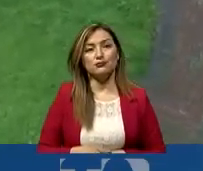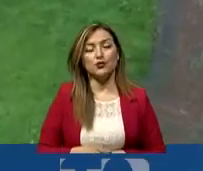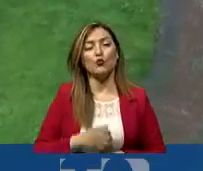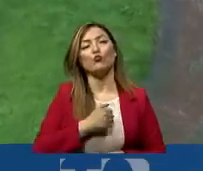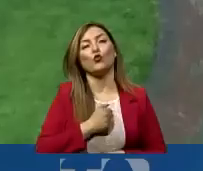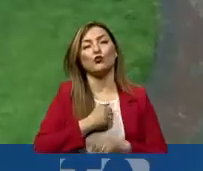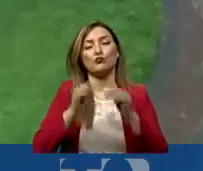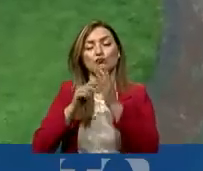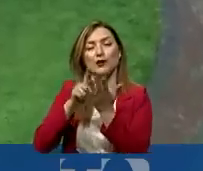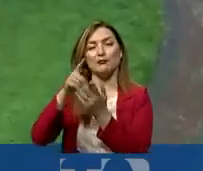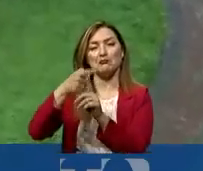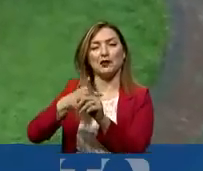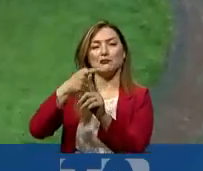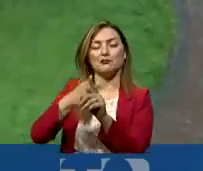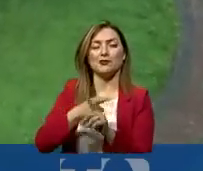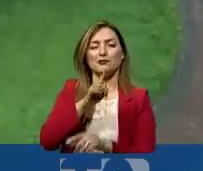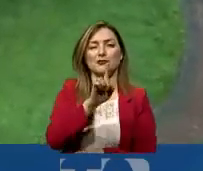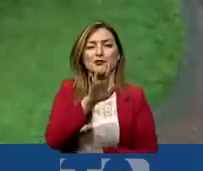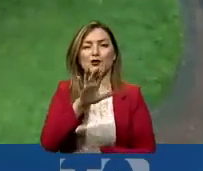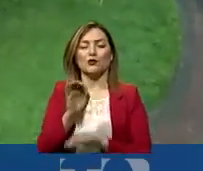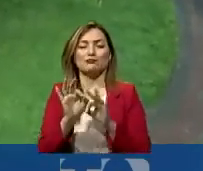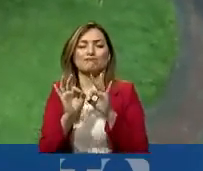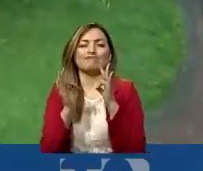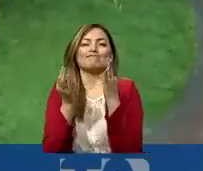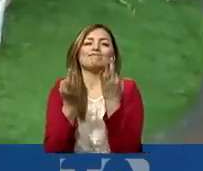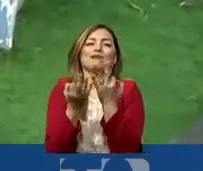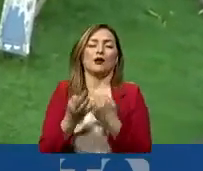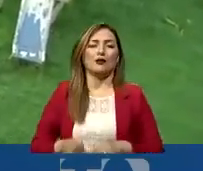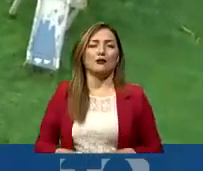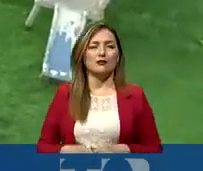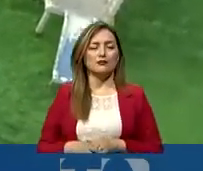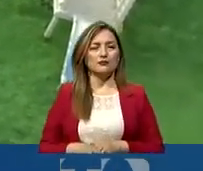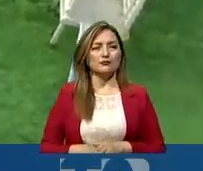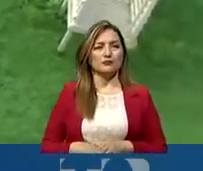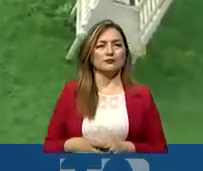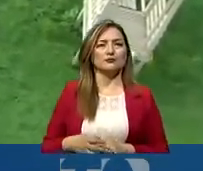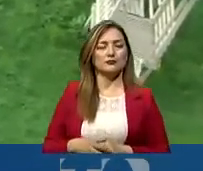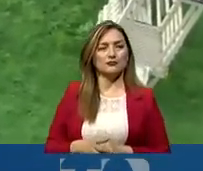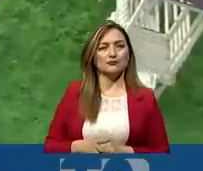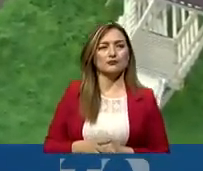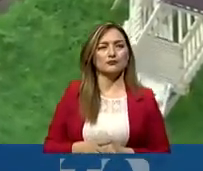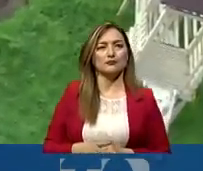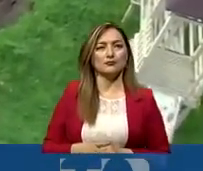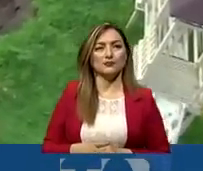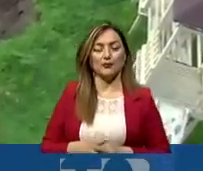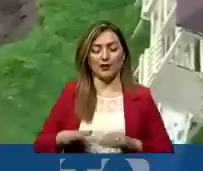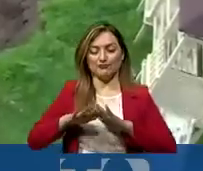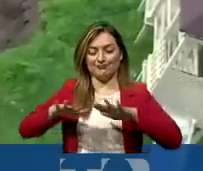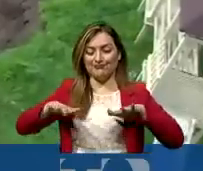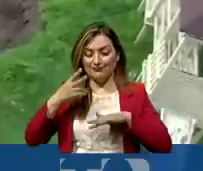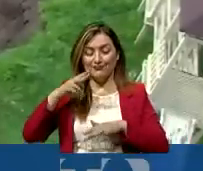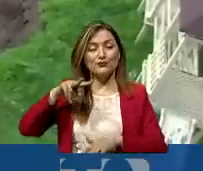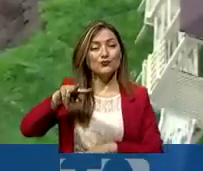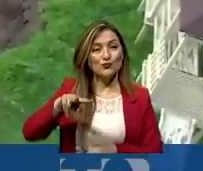propietarios y arrendatarios, son 150 familias. Y como puede usted ver desde aquí, desde la terraza, estamos